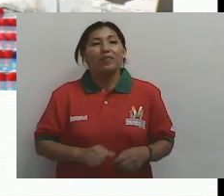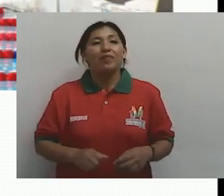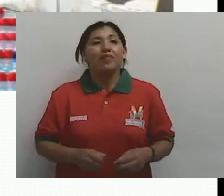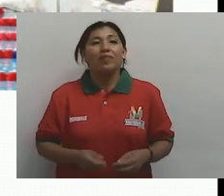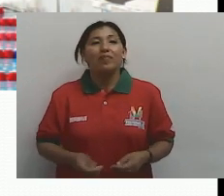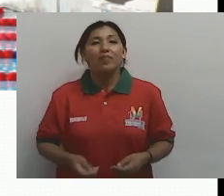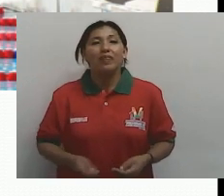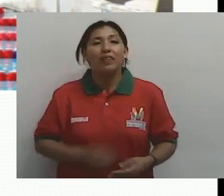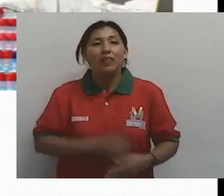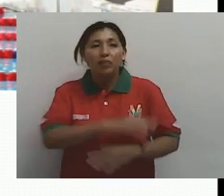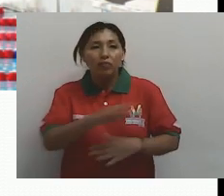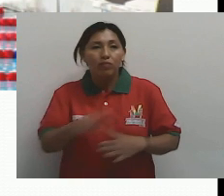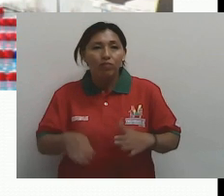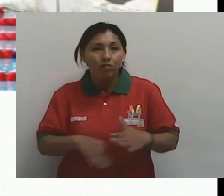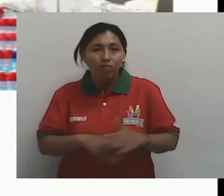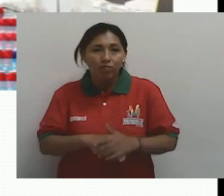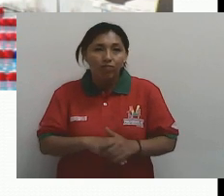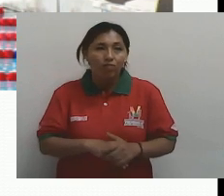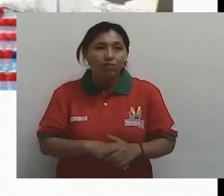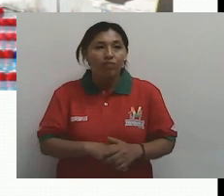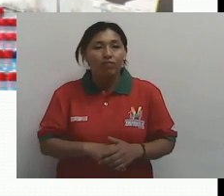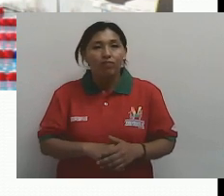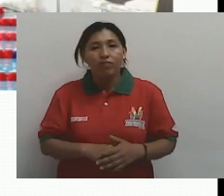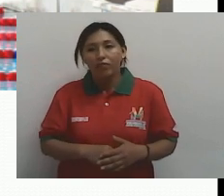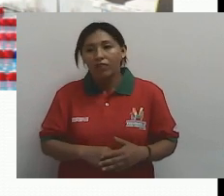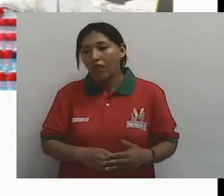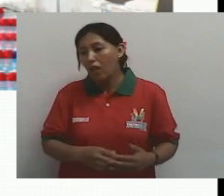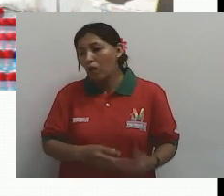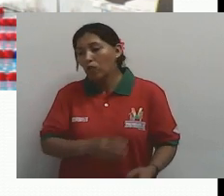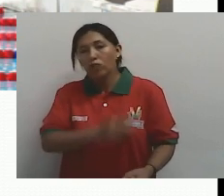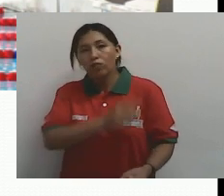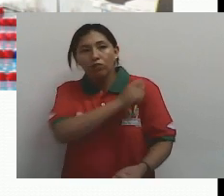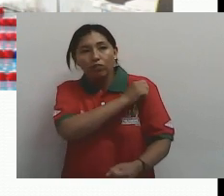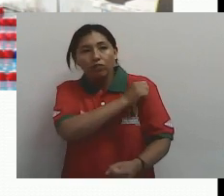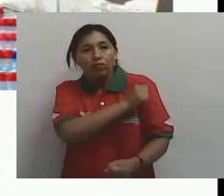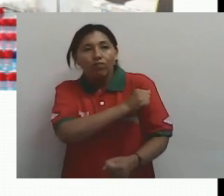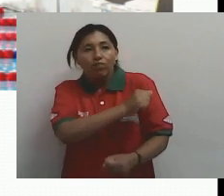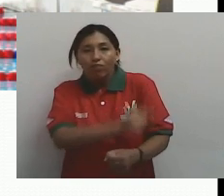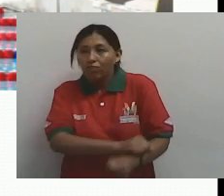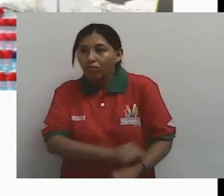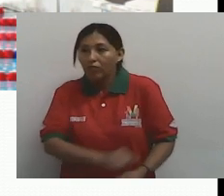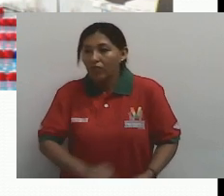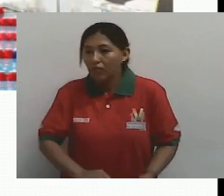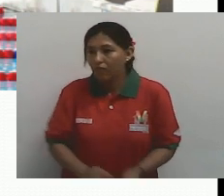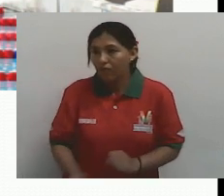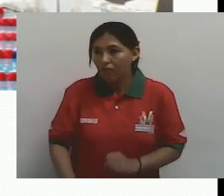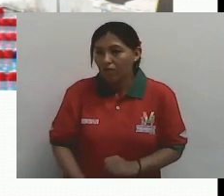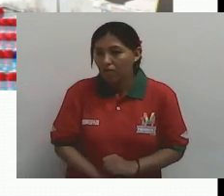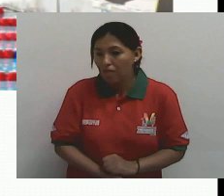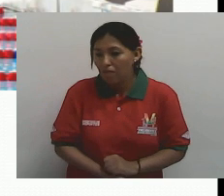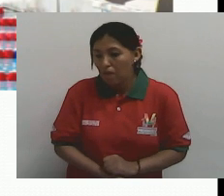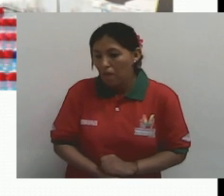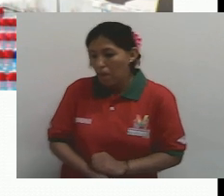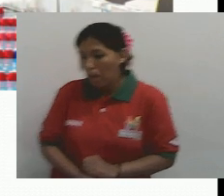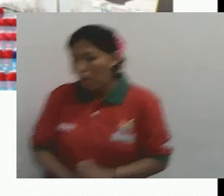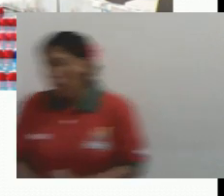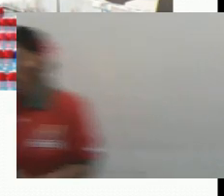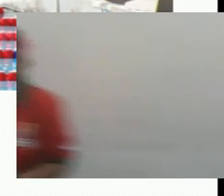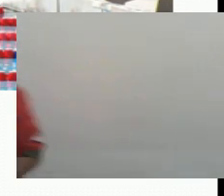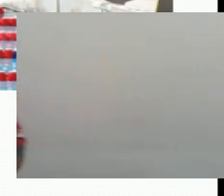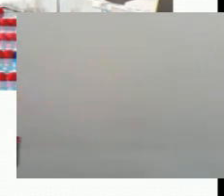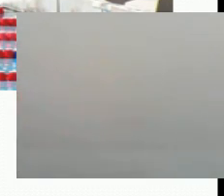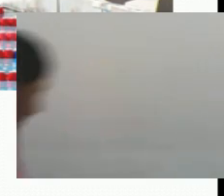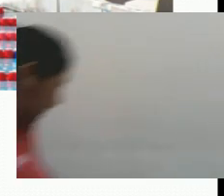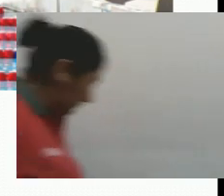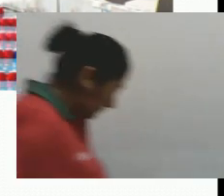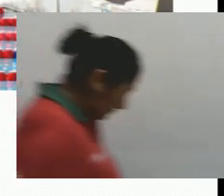control del evento. Es la autoridad máxima quien debe precautelar la seguridad de